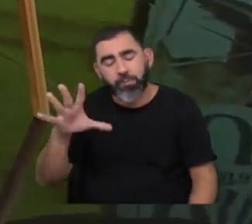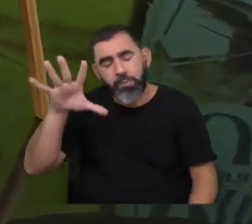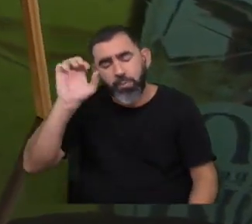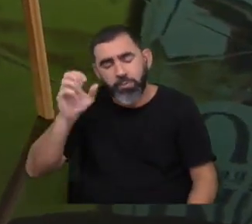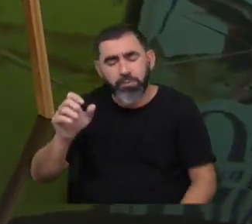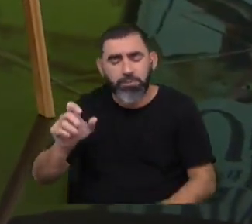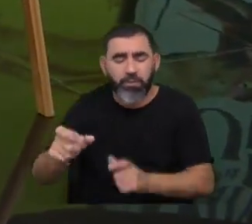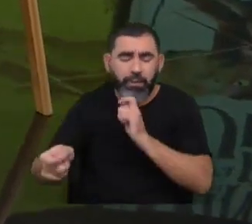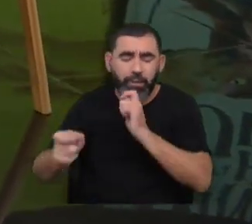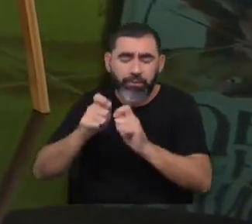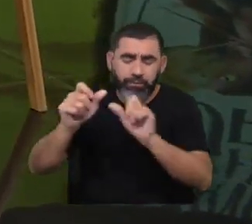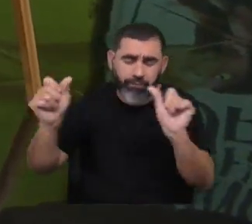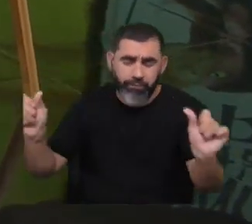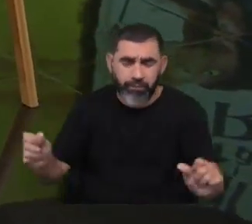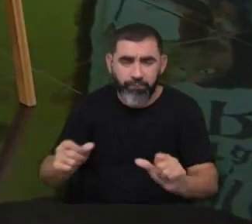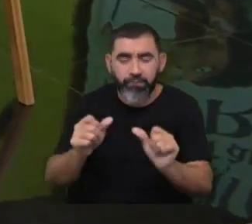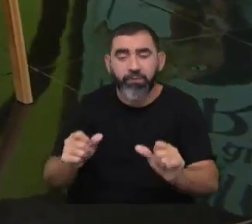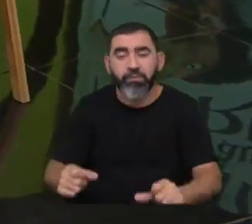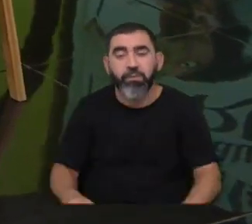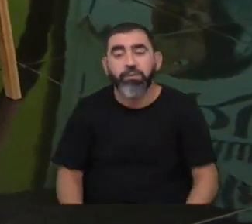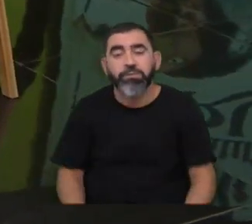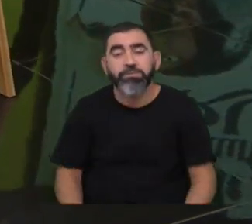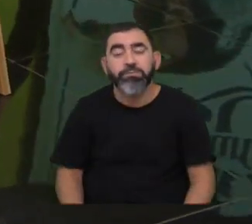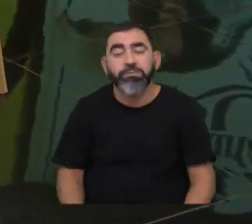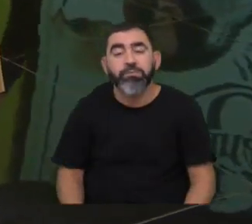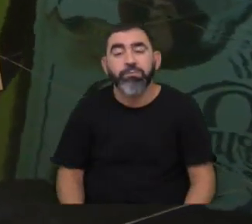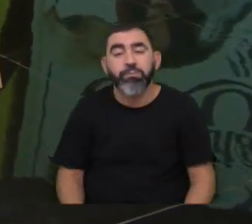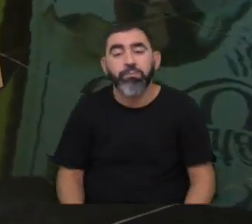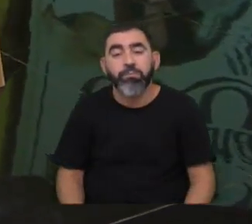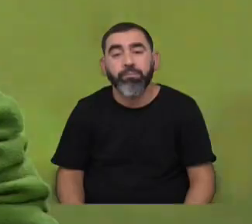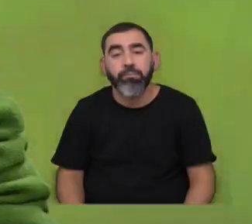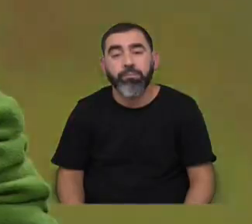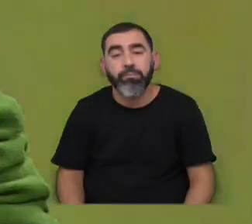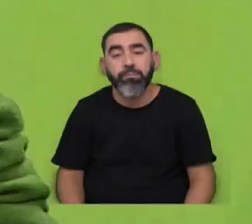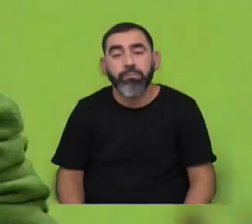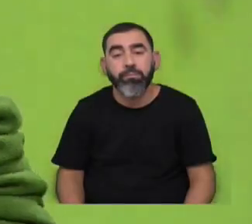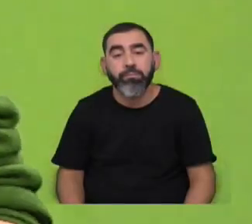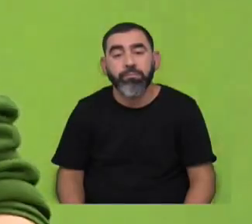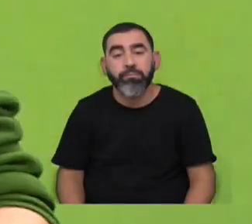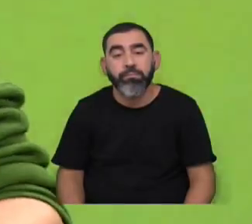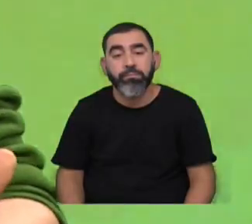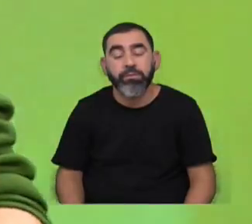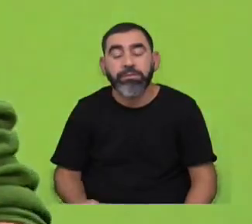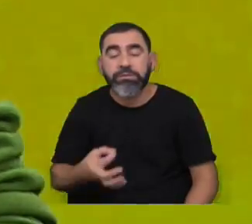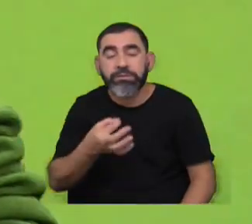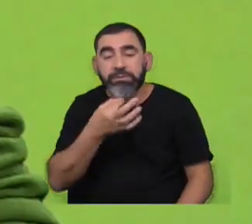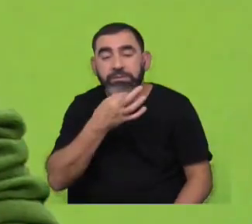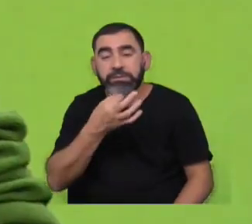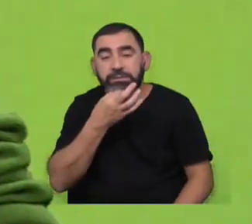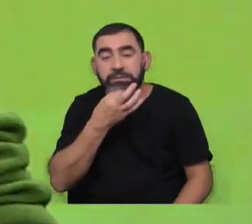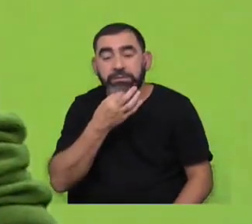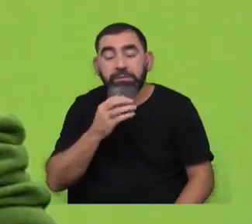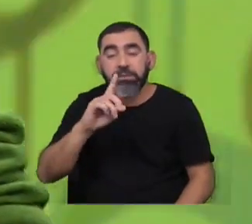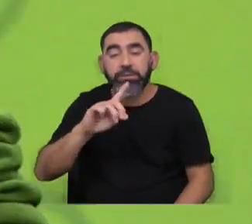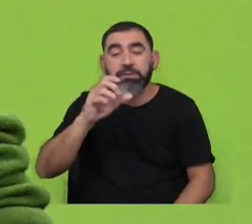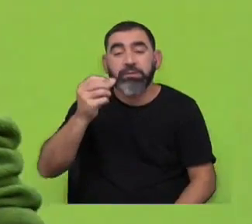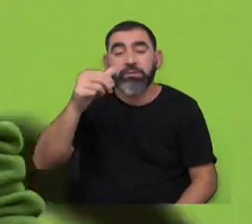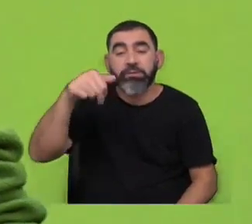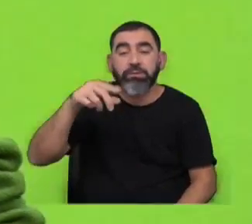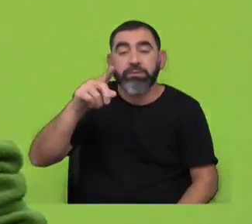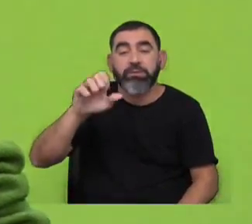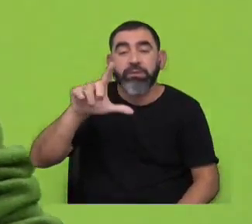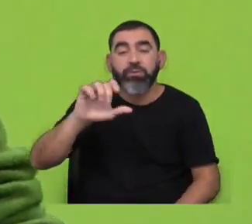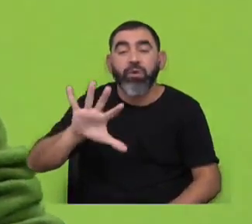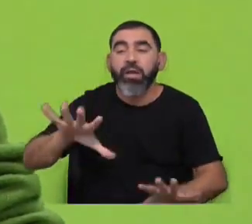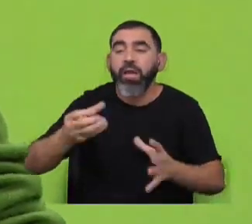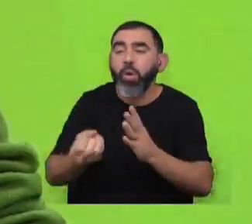Toriño o con qué Vichy, con qué paleontólogo, que hay un chiste que le encantaba decir a Eduardo D'Angelo, ¿no? Es ¿qué hay de nuevo,